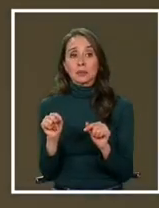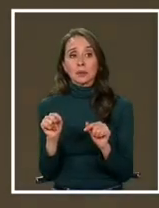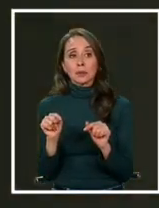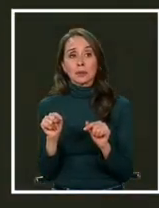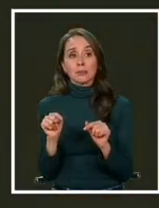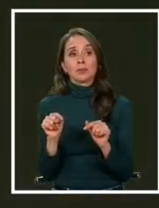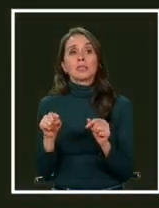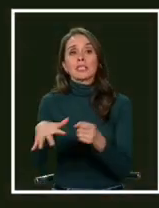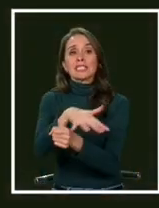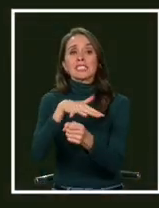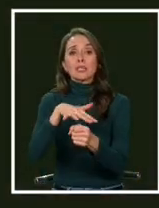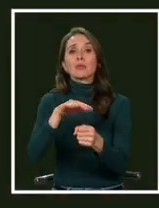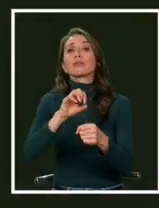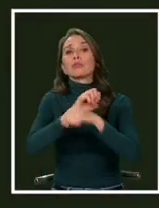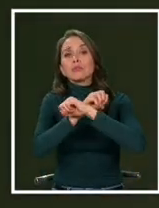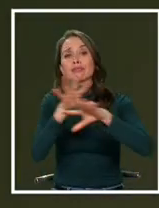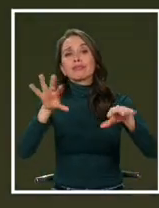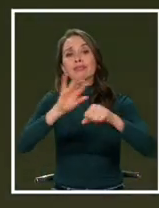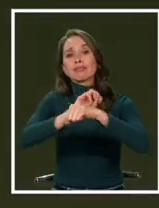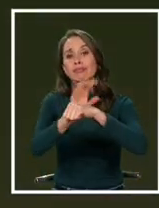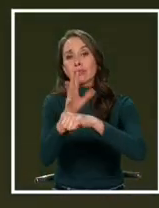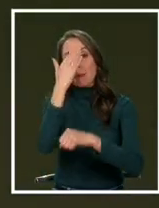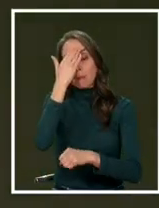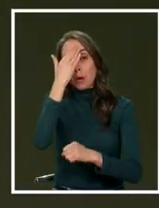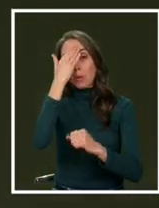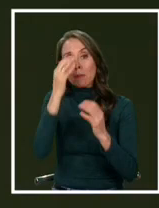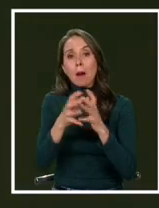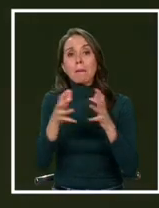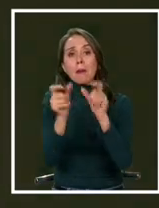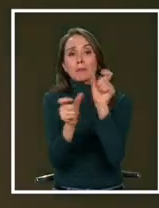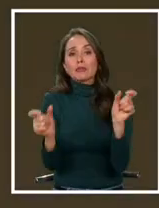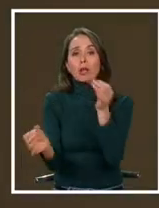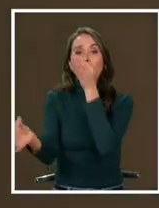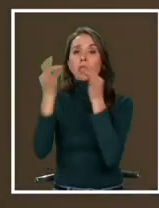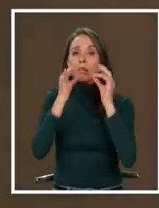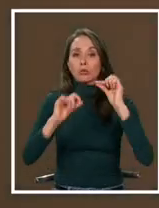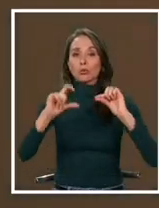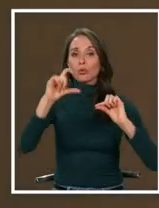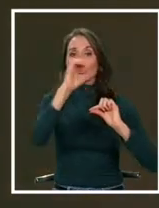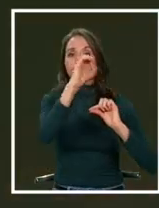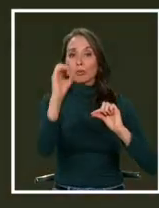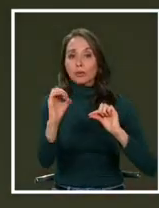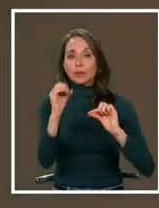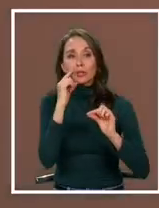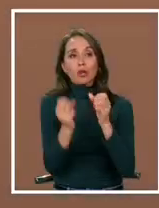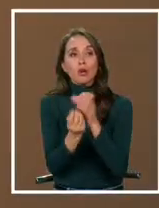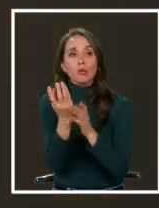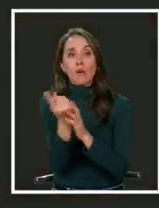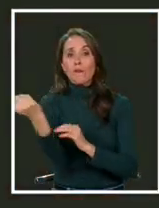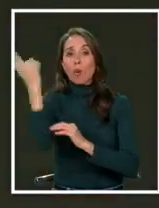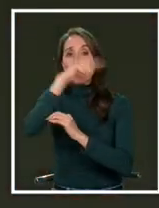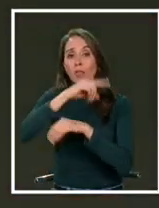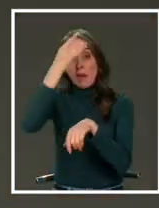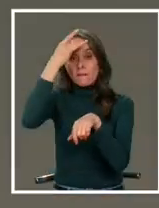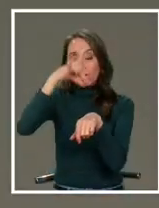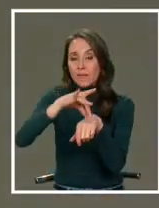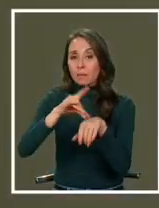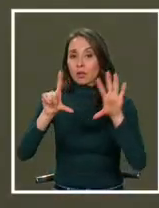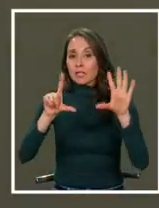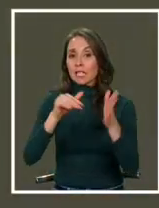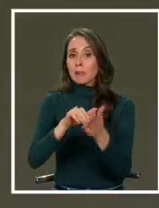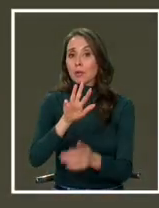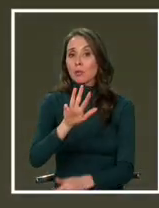se da en medio de un contexto sanitario que preocupa con un alza en los contagios que se evidencia con casos nuevos en un día